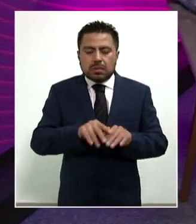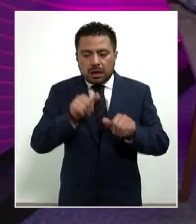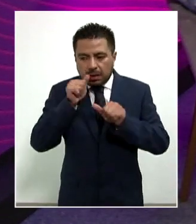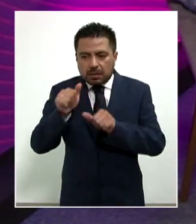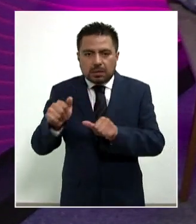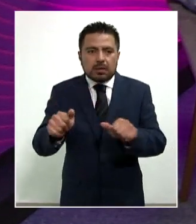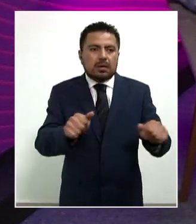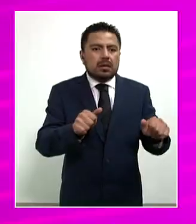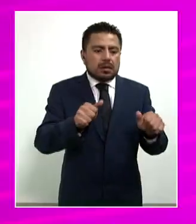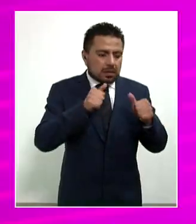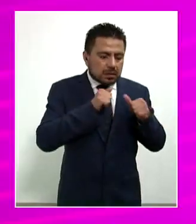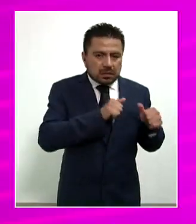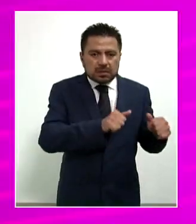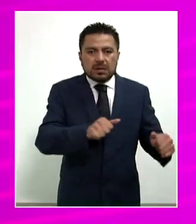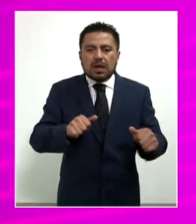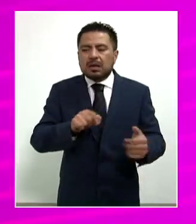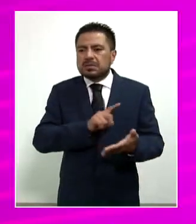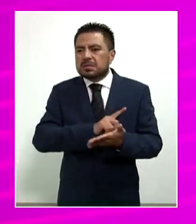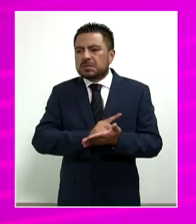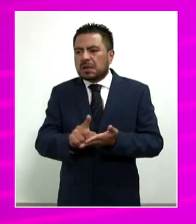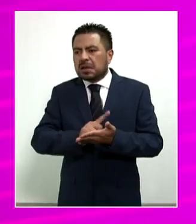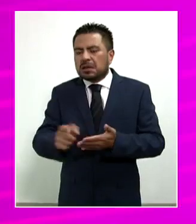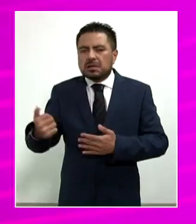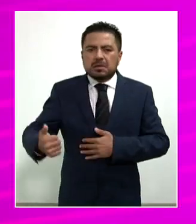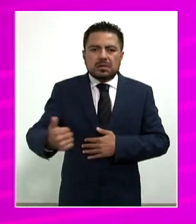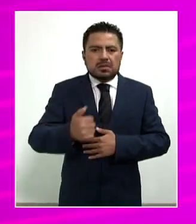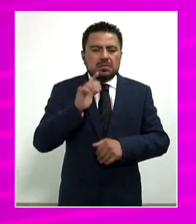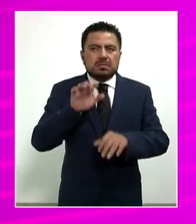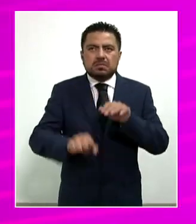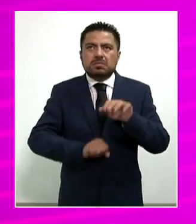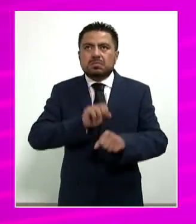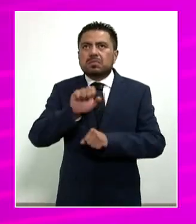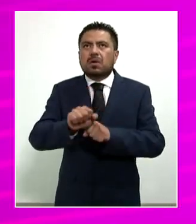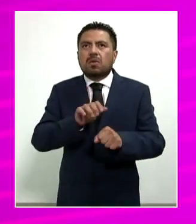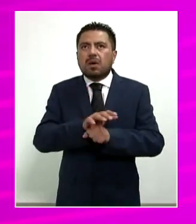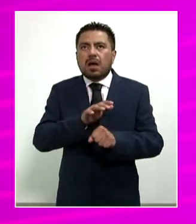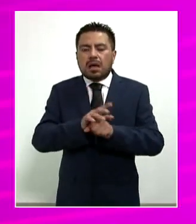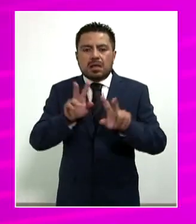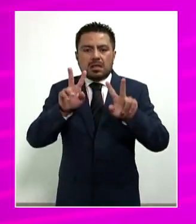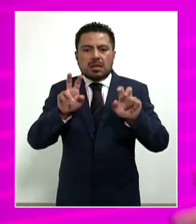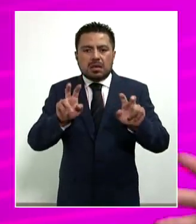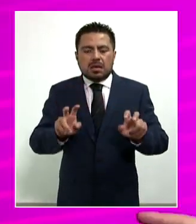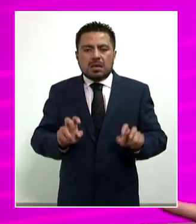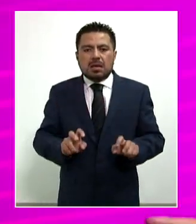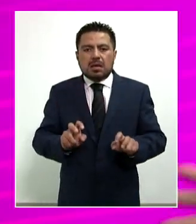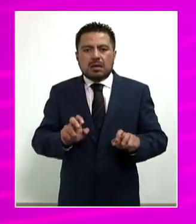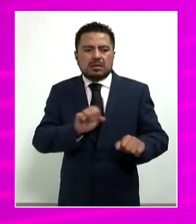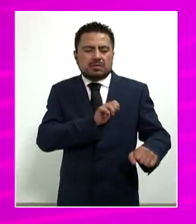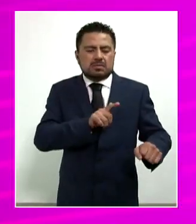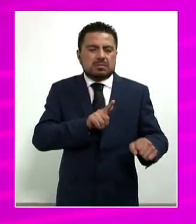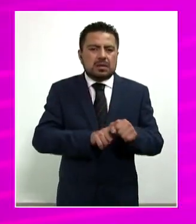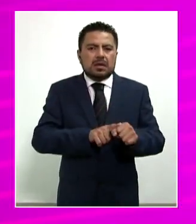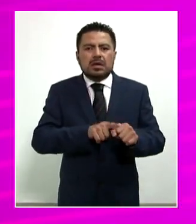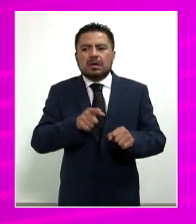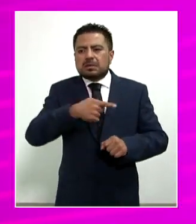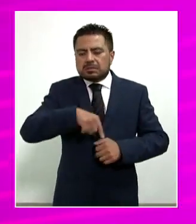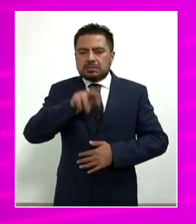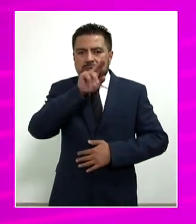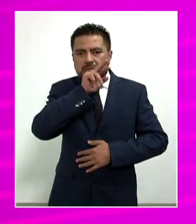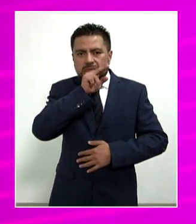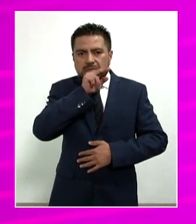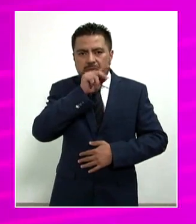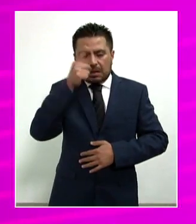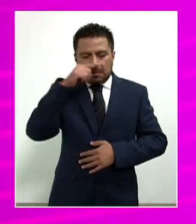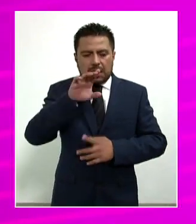atendiendo en concreto a ciertos derechos y tomando en cuenta, digamos, ciertos temas. Particularmente preocupante